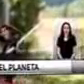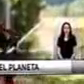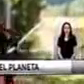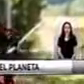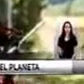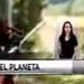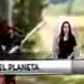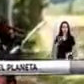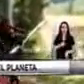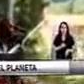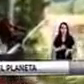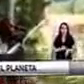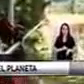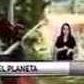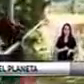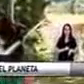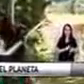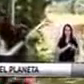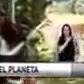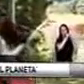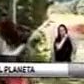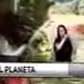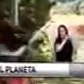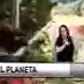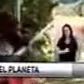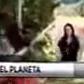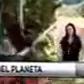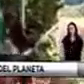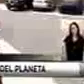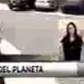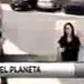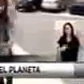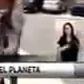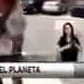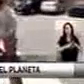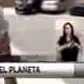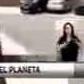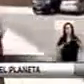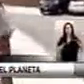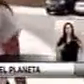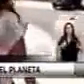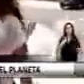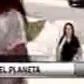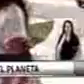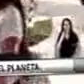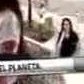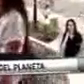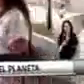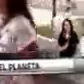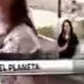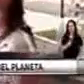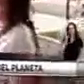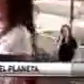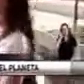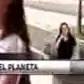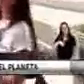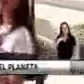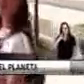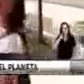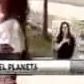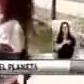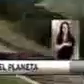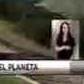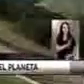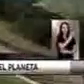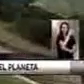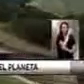Llegó el momento de cruzar el zip line más largo del universo. Hablamos de la tirolesa. Miren, esto no es como nosotros conocemos en Chile, que es de